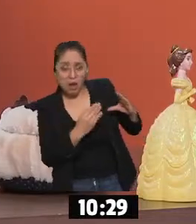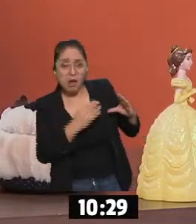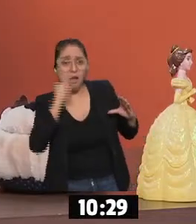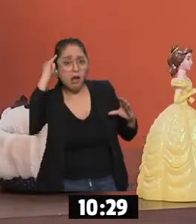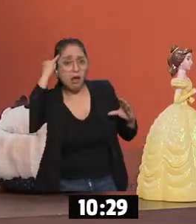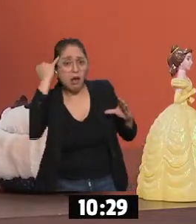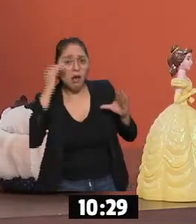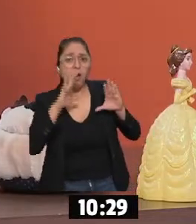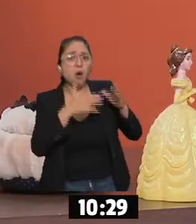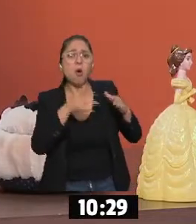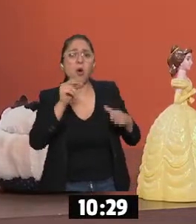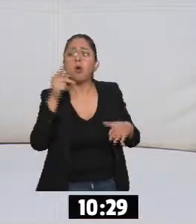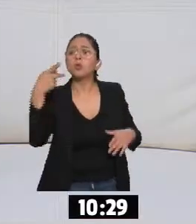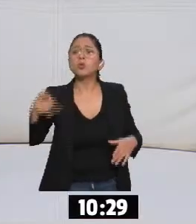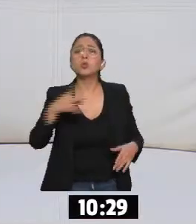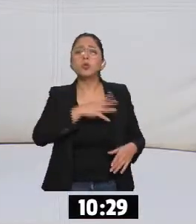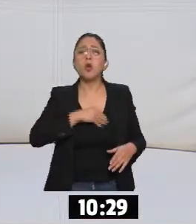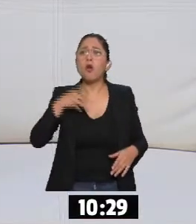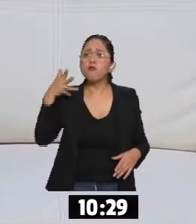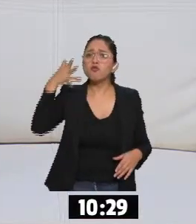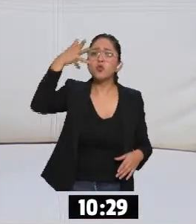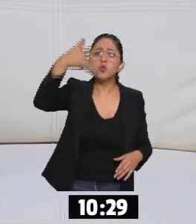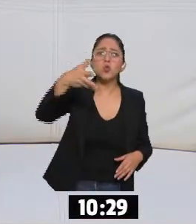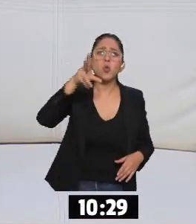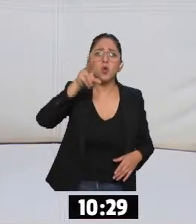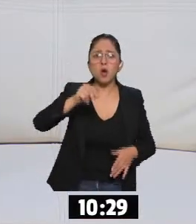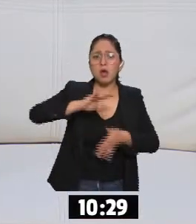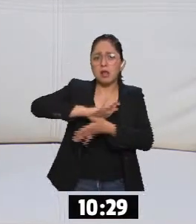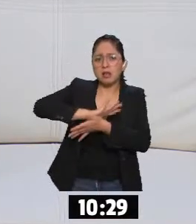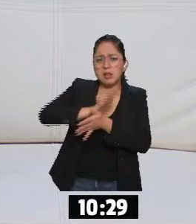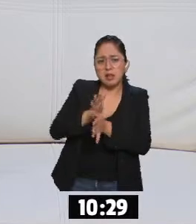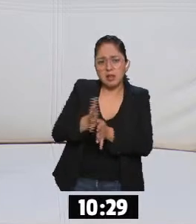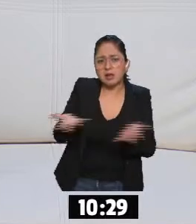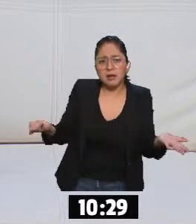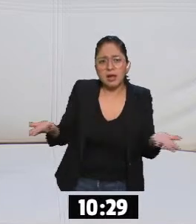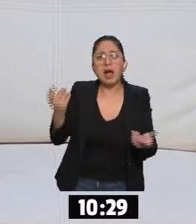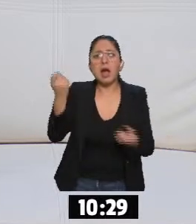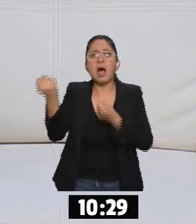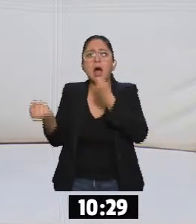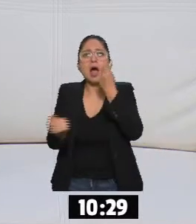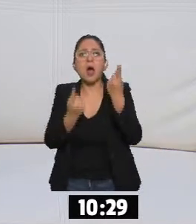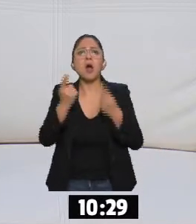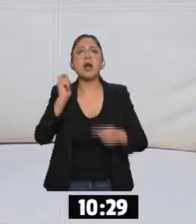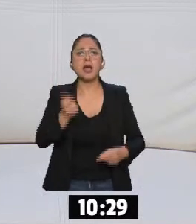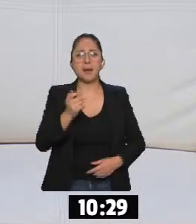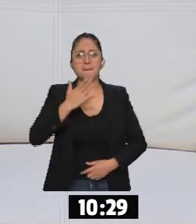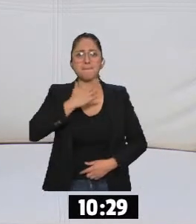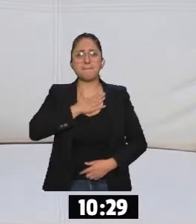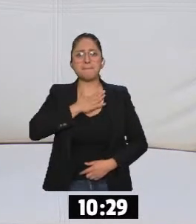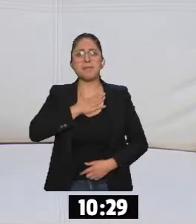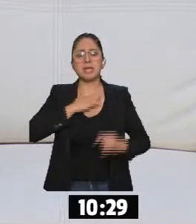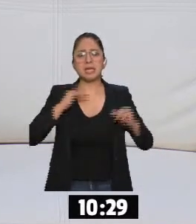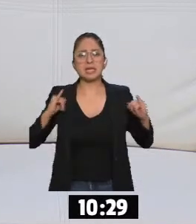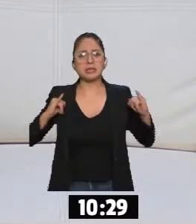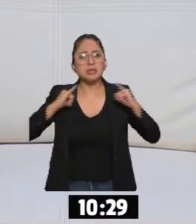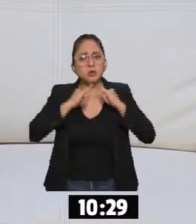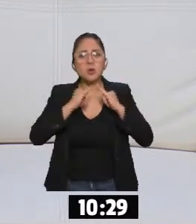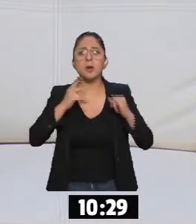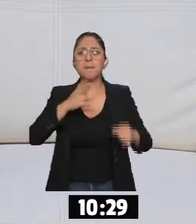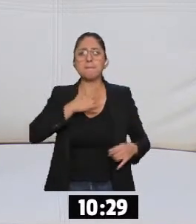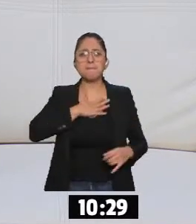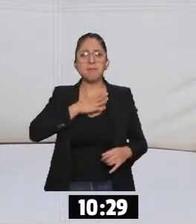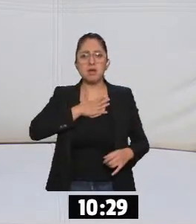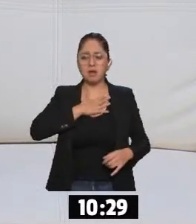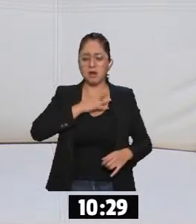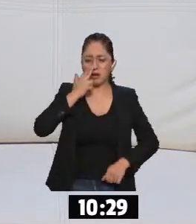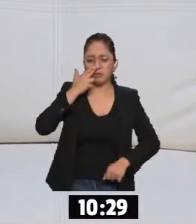Racismo, discriminación, y hablamos de autonomía, ¿no? Autonomía institucional, autonomía para las comunicaciones, para